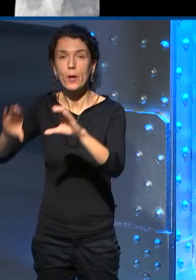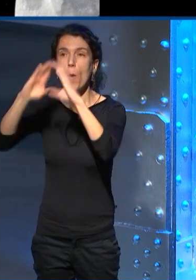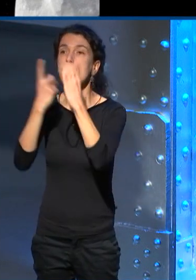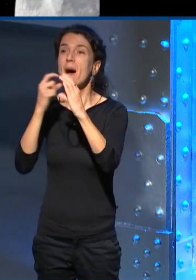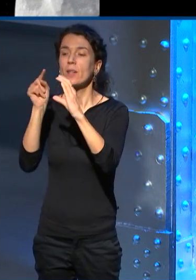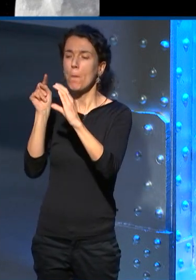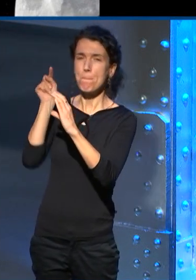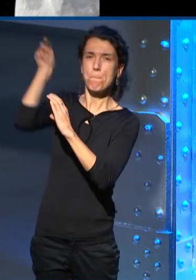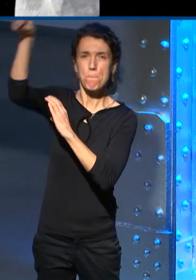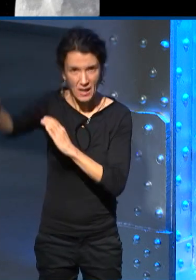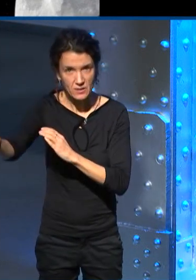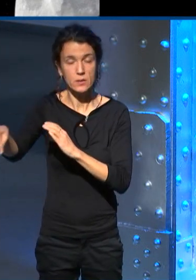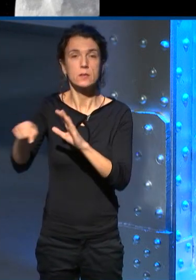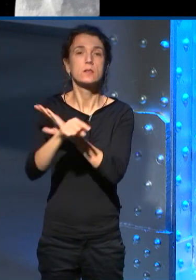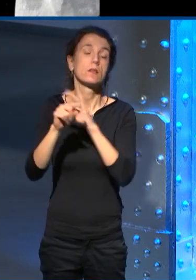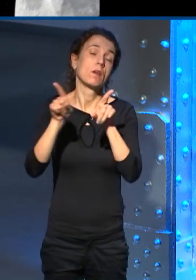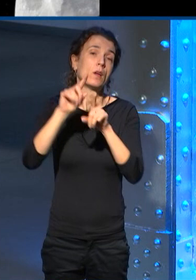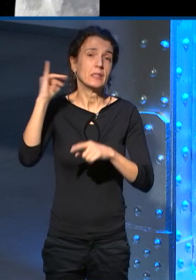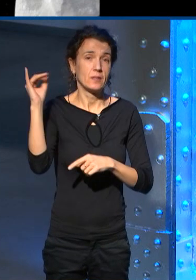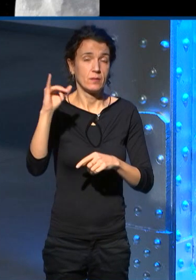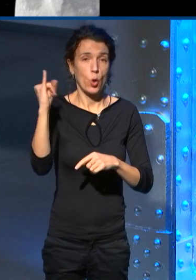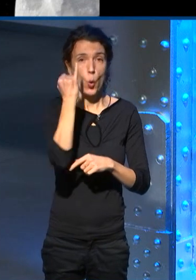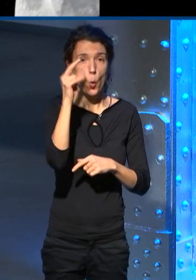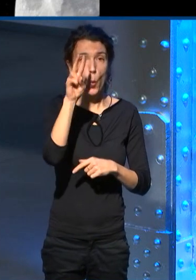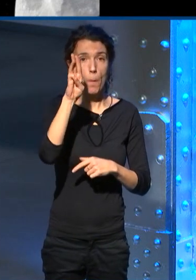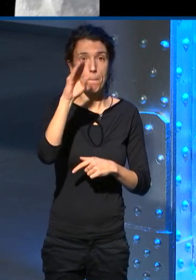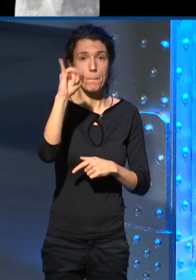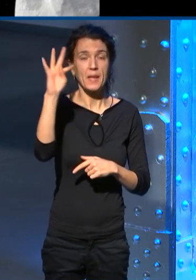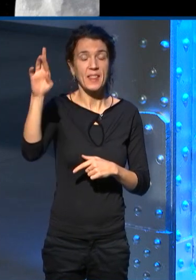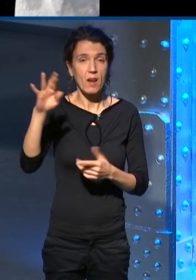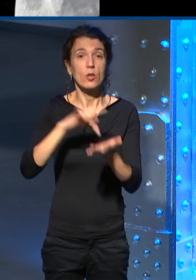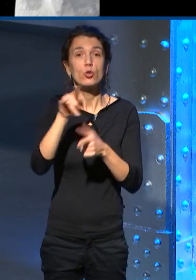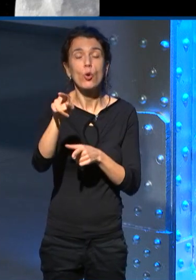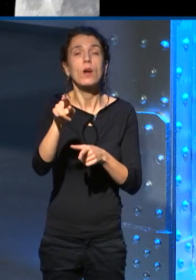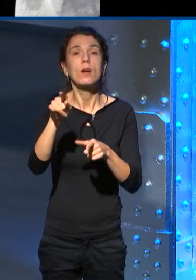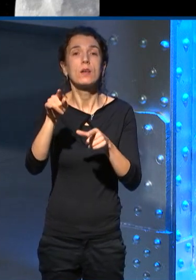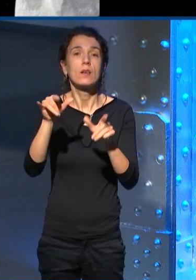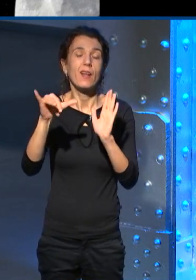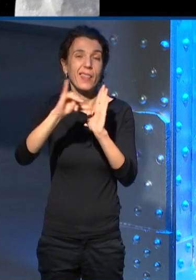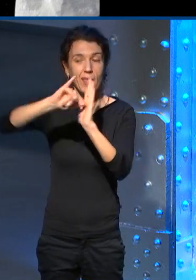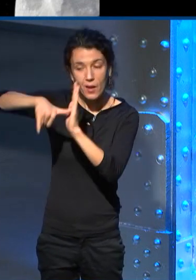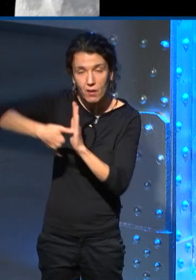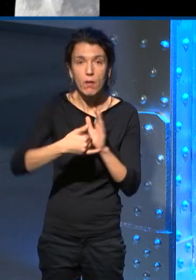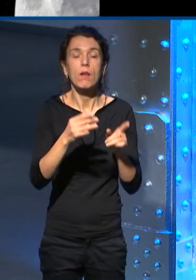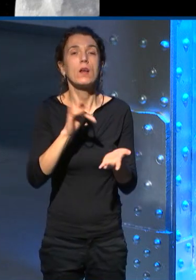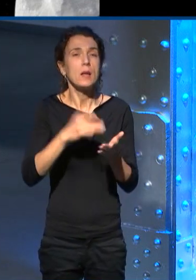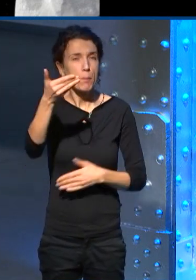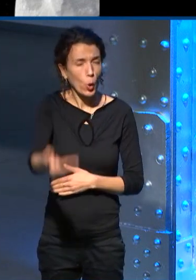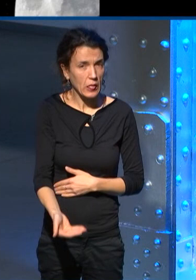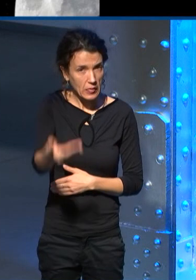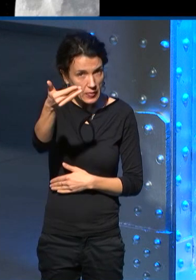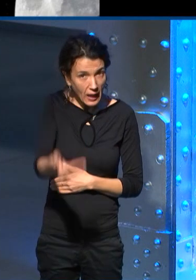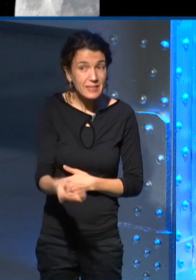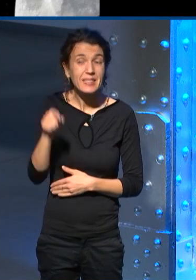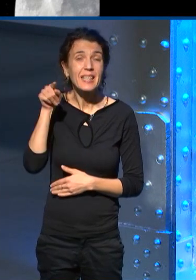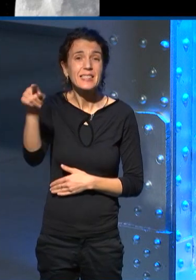Marte, cinturón de asteroides, Júpiter, etcétera. Porque lo que hay en torno a la Tierra es el espacio cercano. Importantísimo,